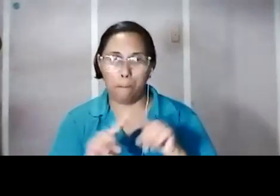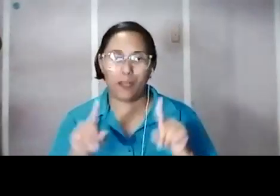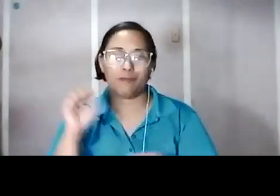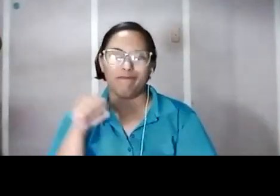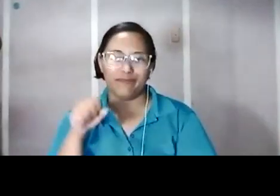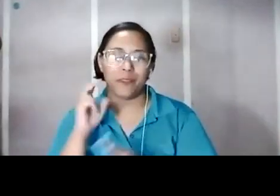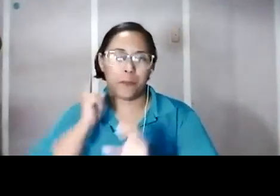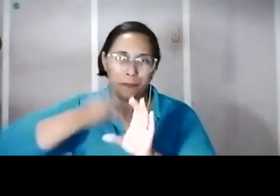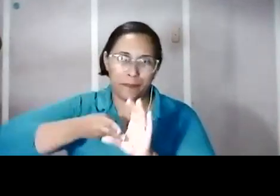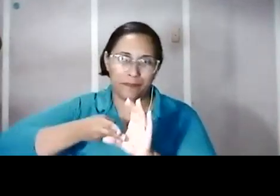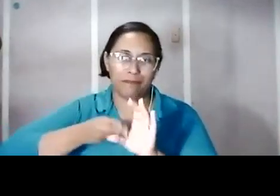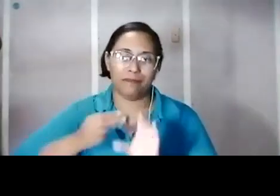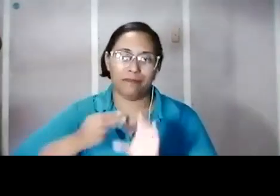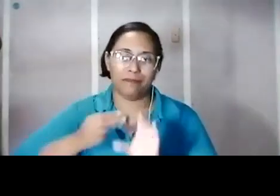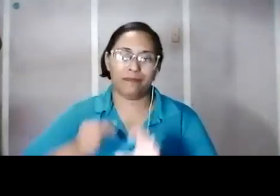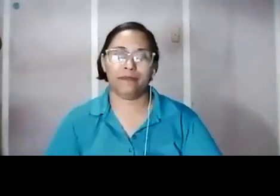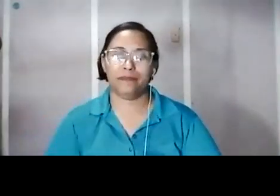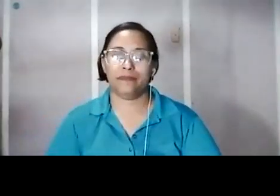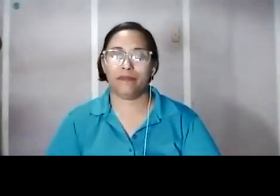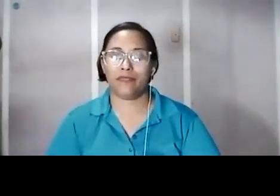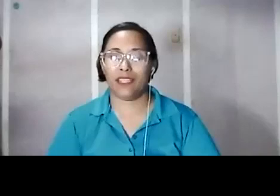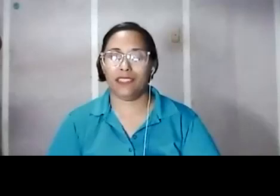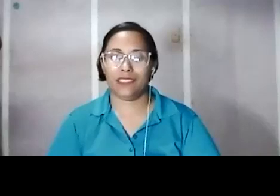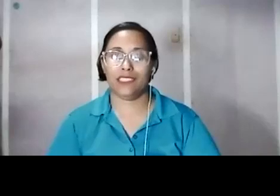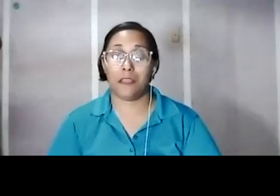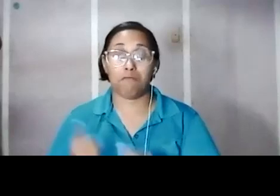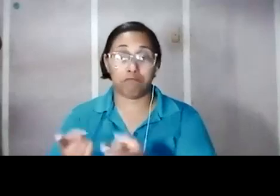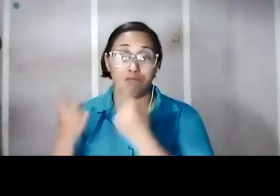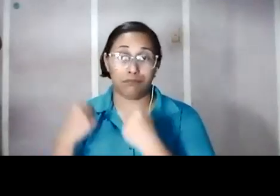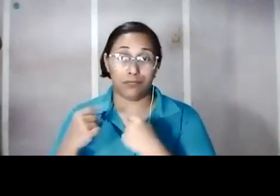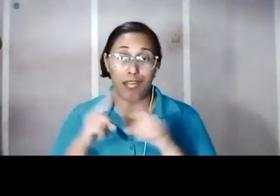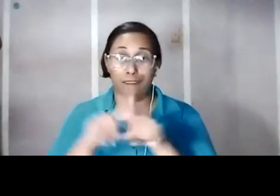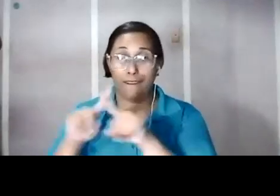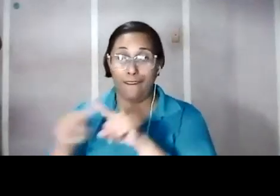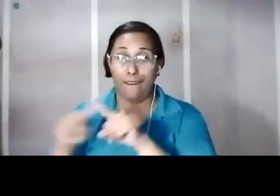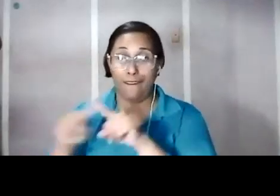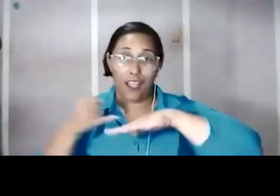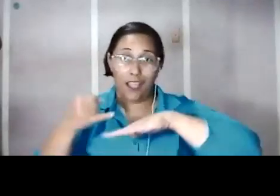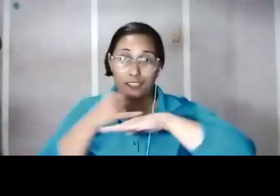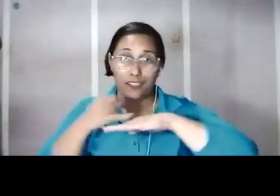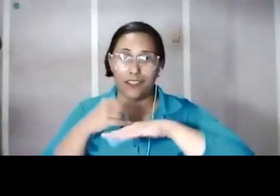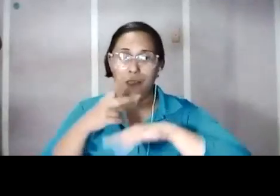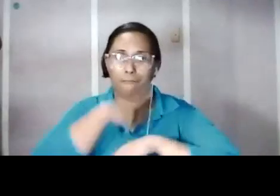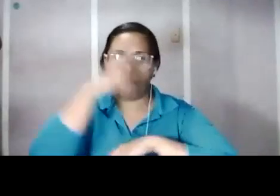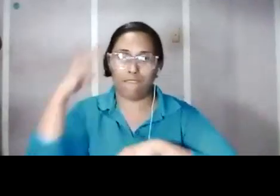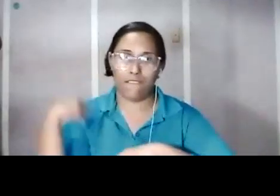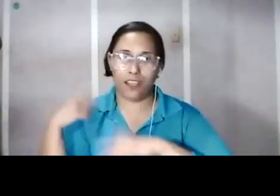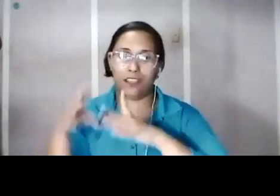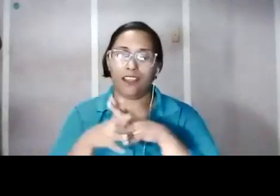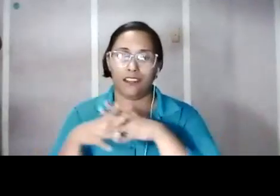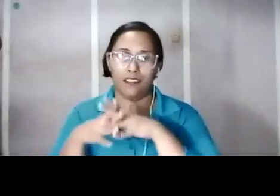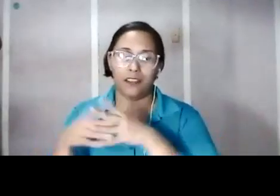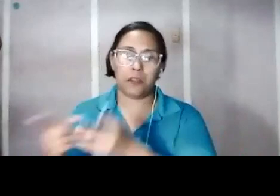sí. Y venían de las islas, de Islas Vírgenes Americanas,